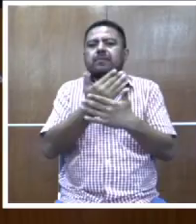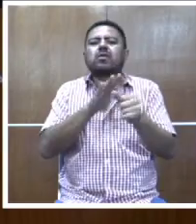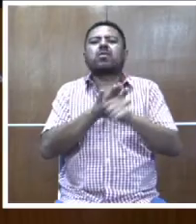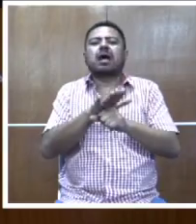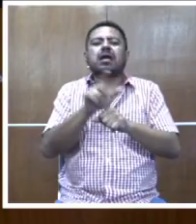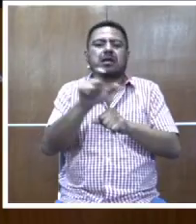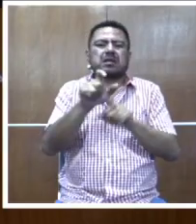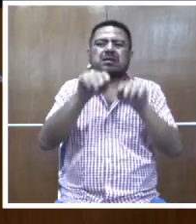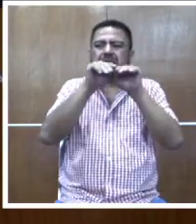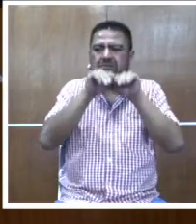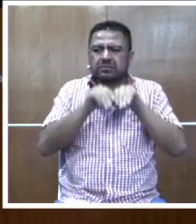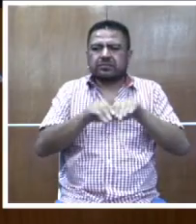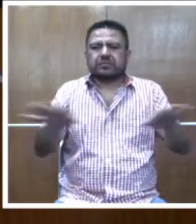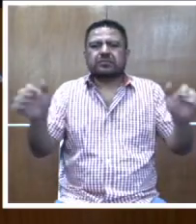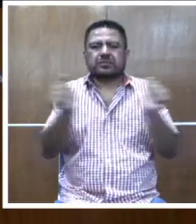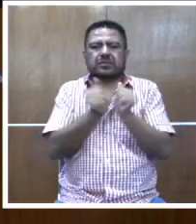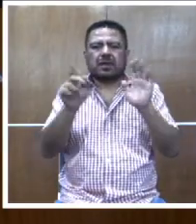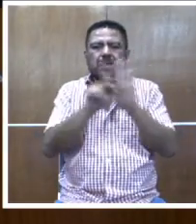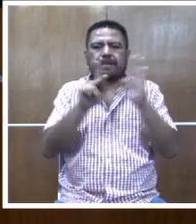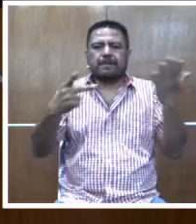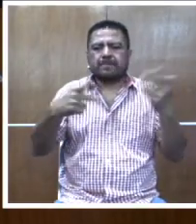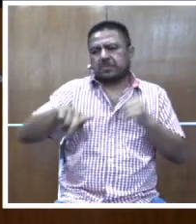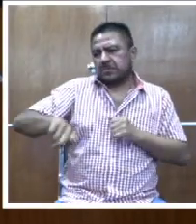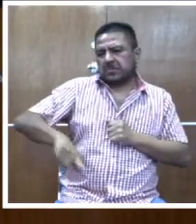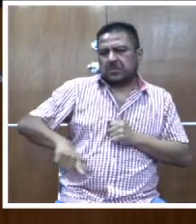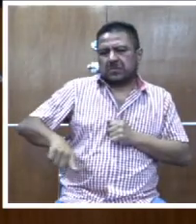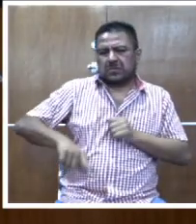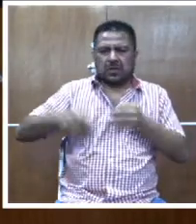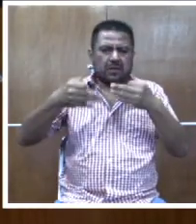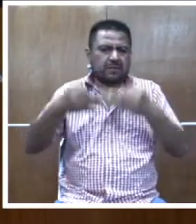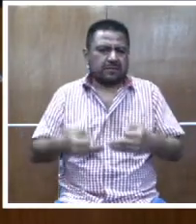su publicación en el periódico